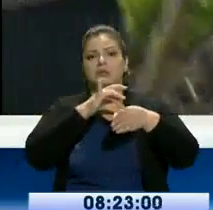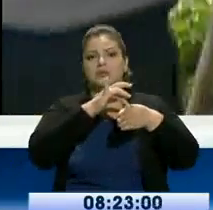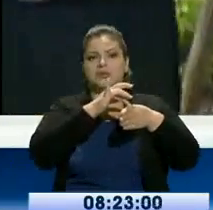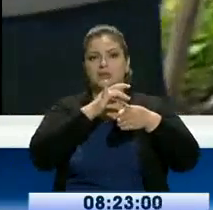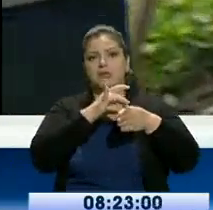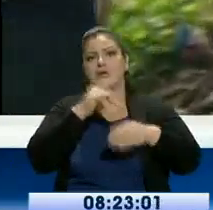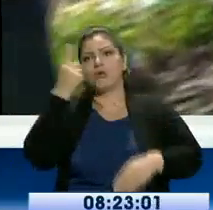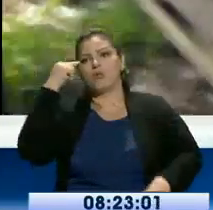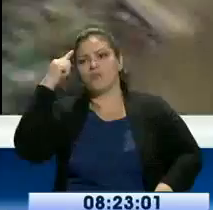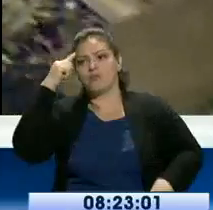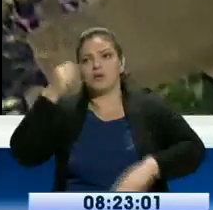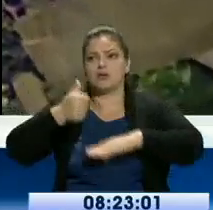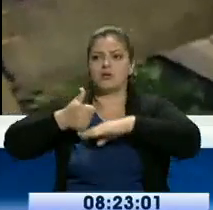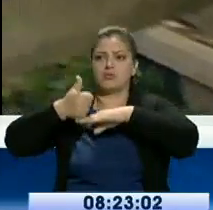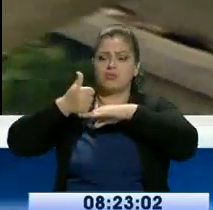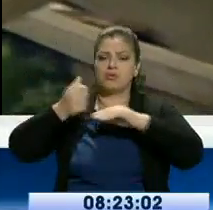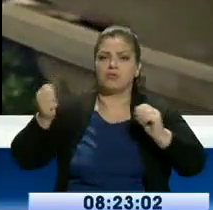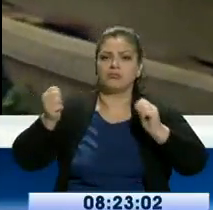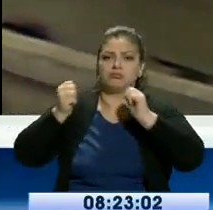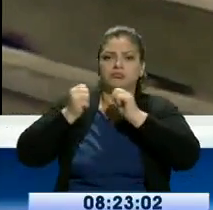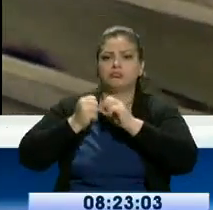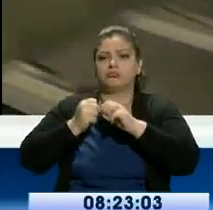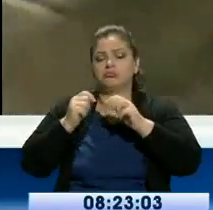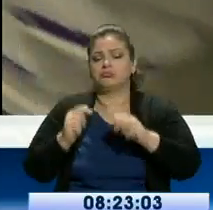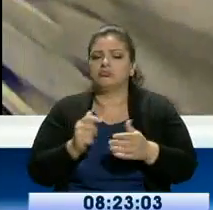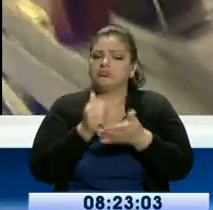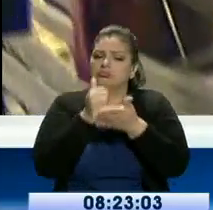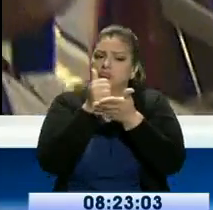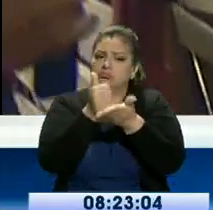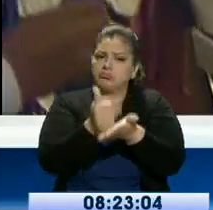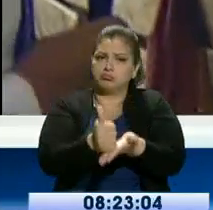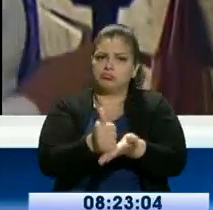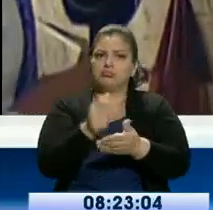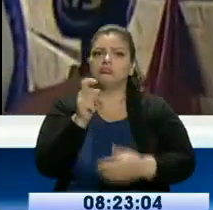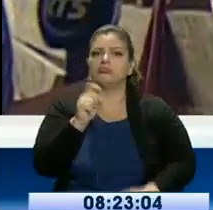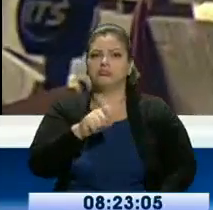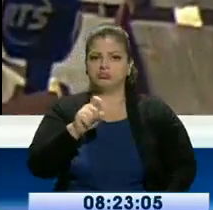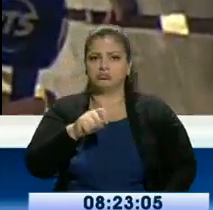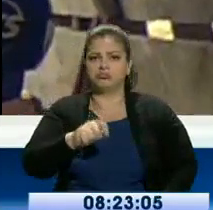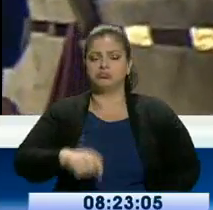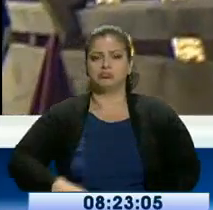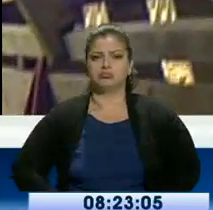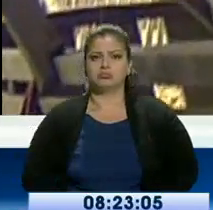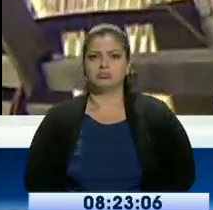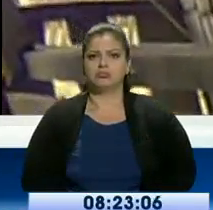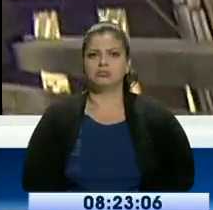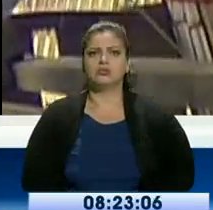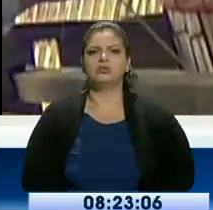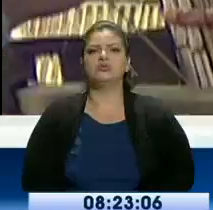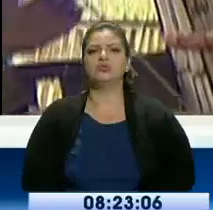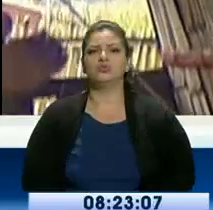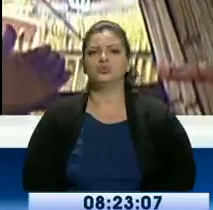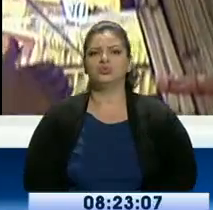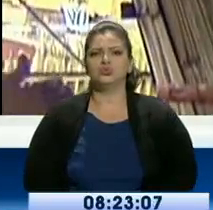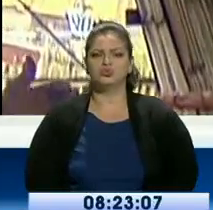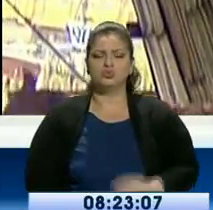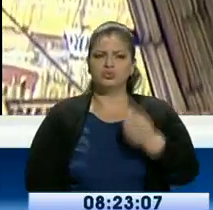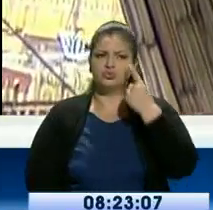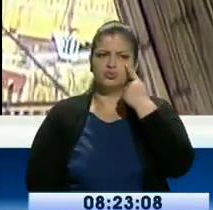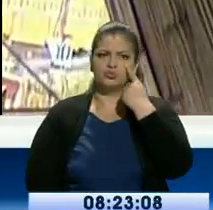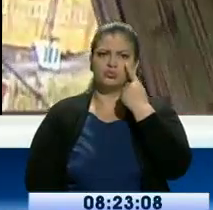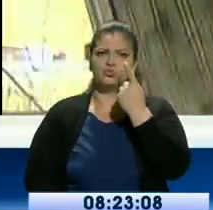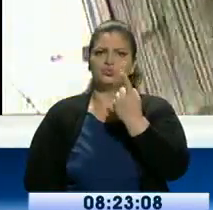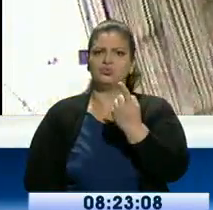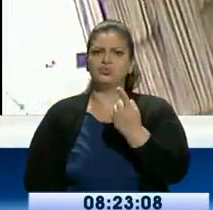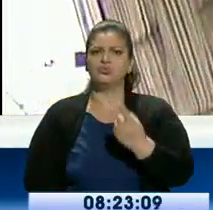gubernamental para que le brinde ayuda a la señora. Miren las condiciones en que se encuentran las paredes. Esta es la pared posterior, la puerta y cómo está la